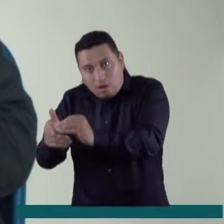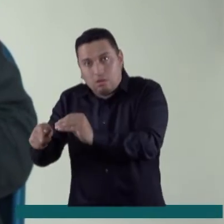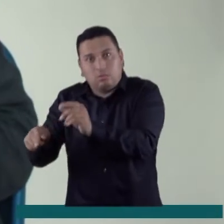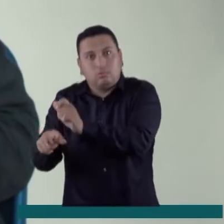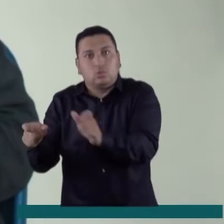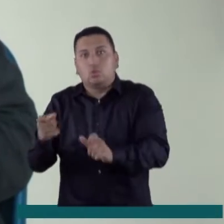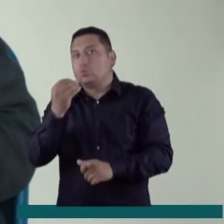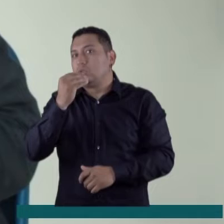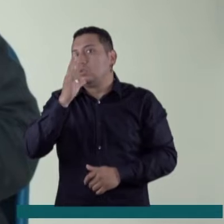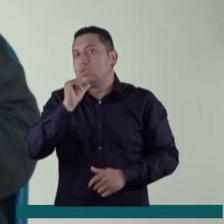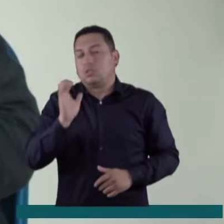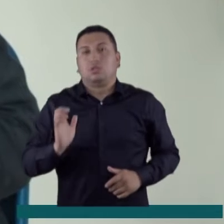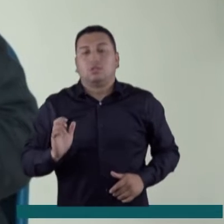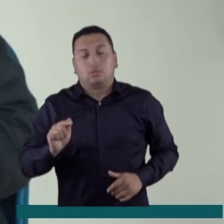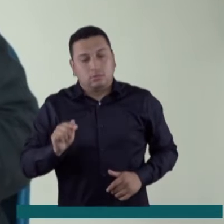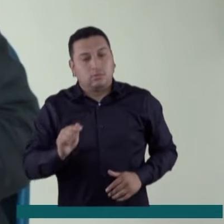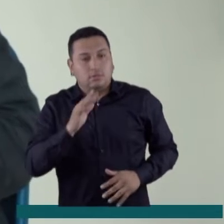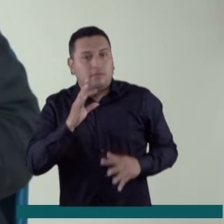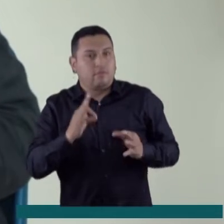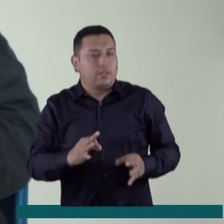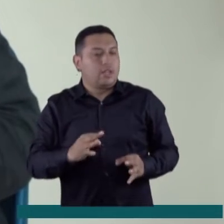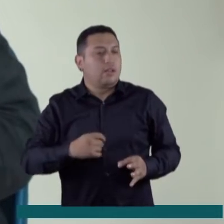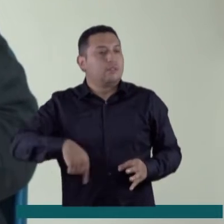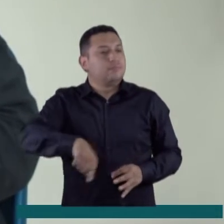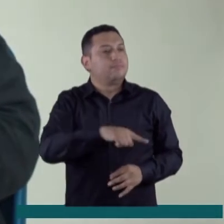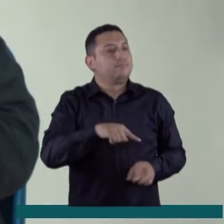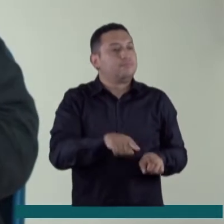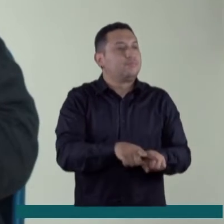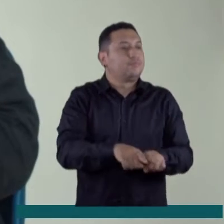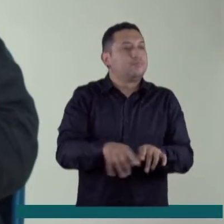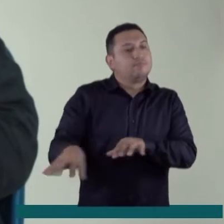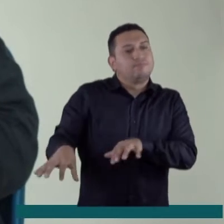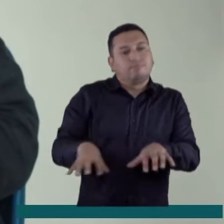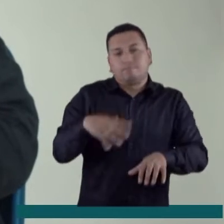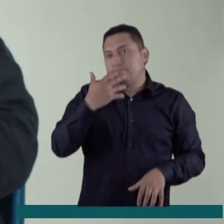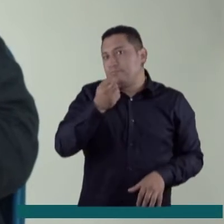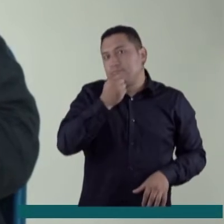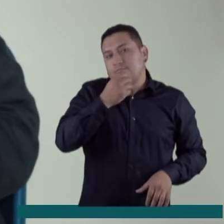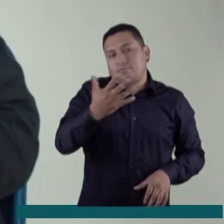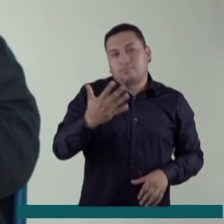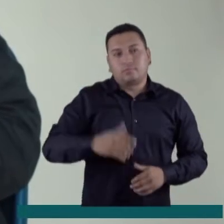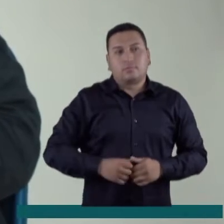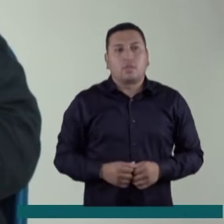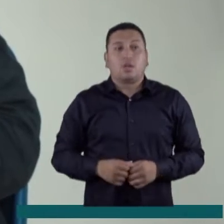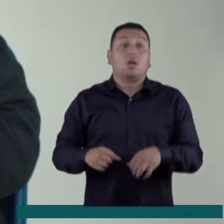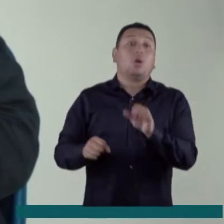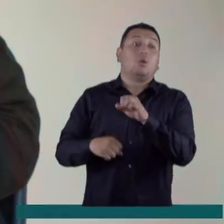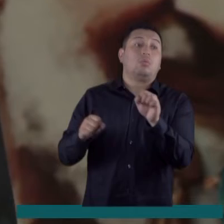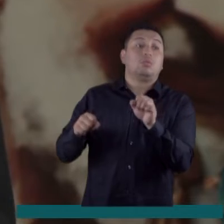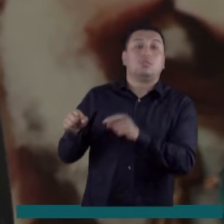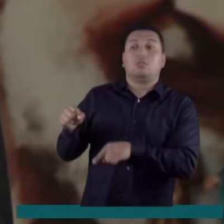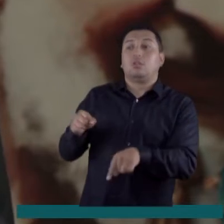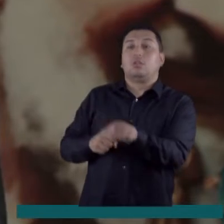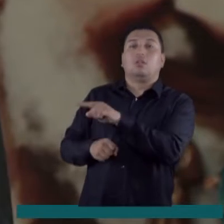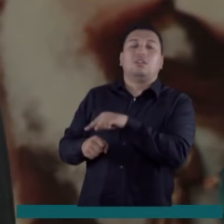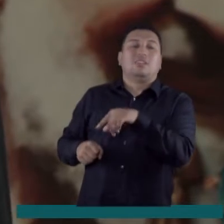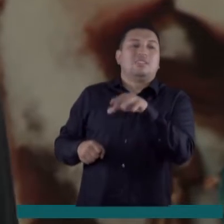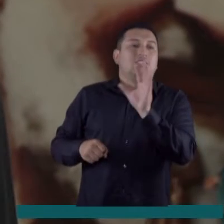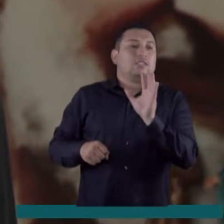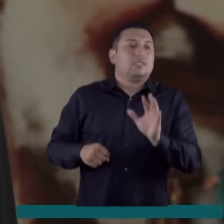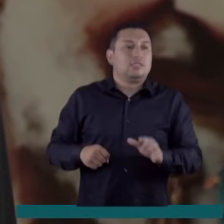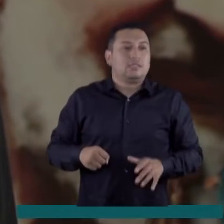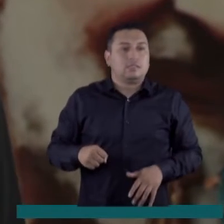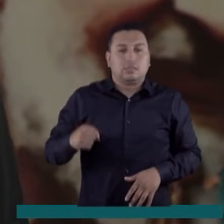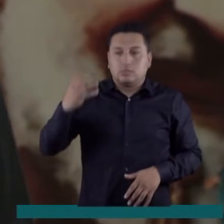donarlo y darle a las personas que no tienen que comer la verdad es una obra muy bonita es una obra que lo llena uno de pronto vienen de